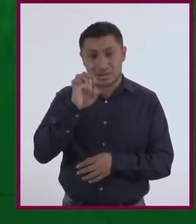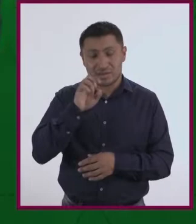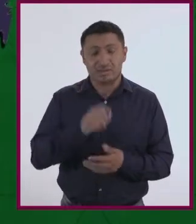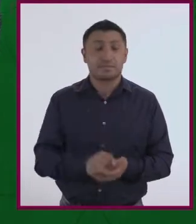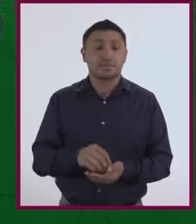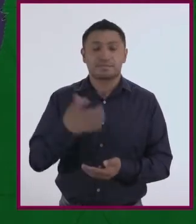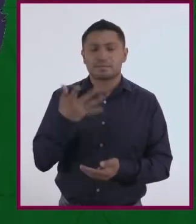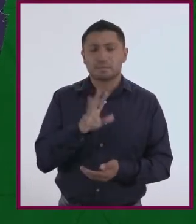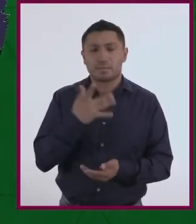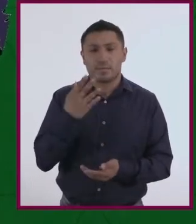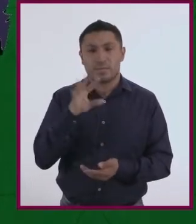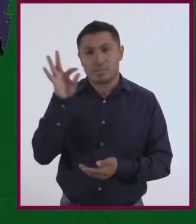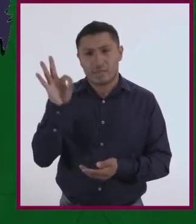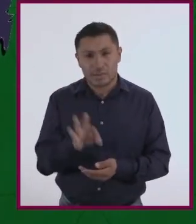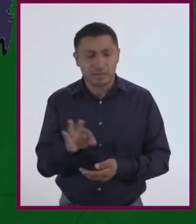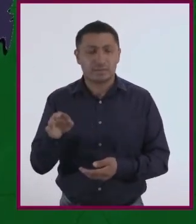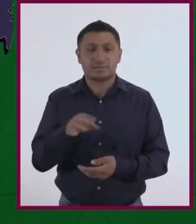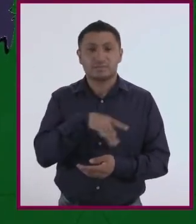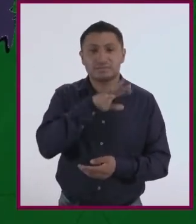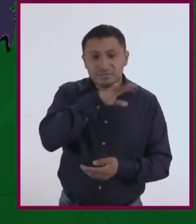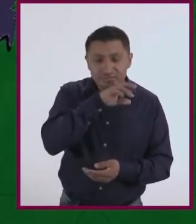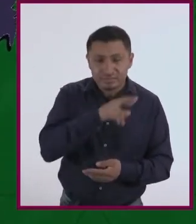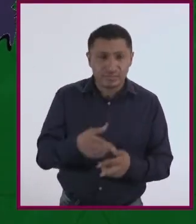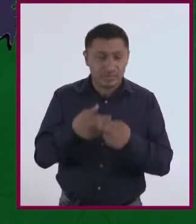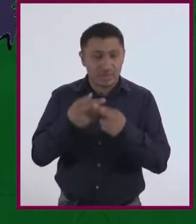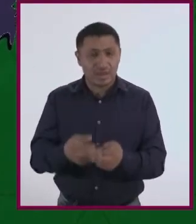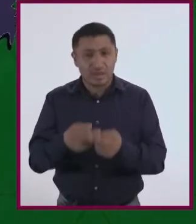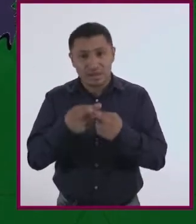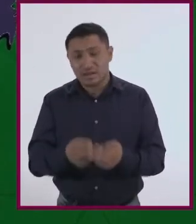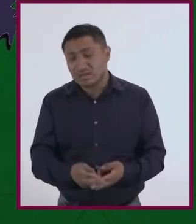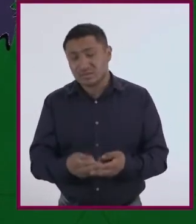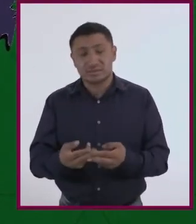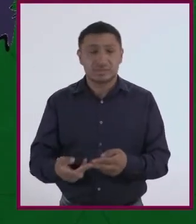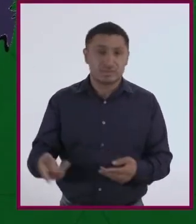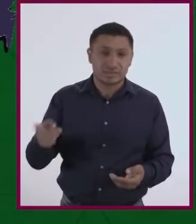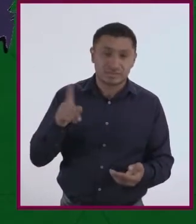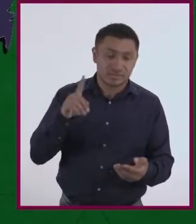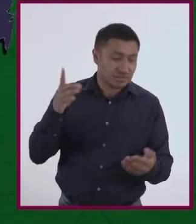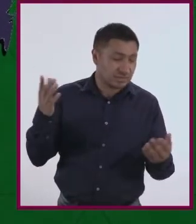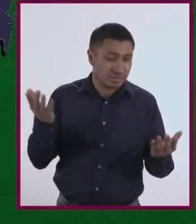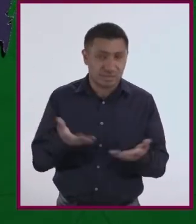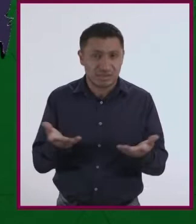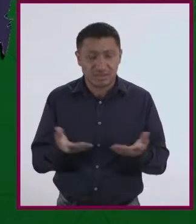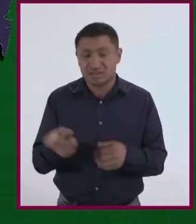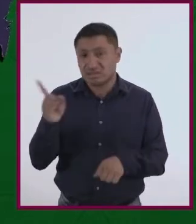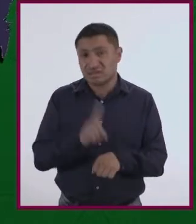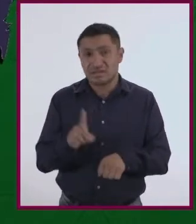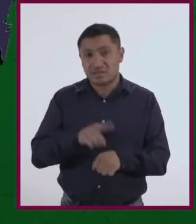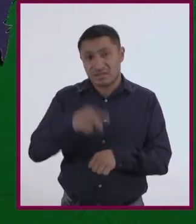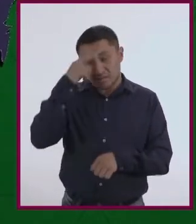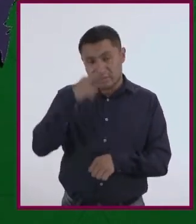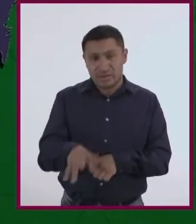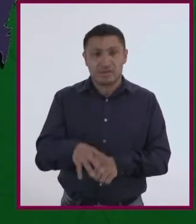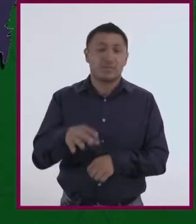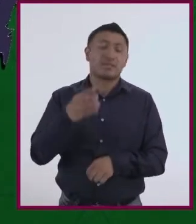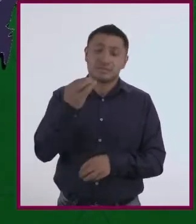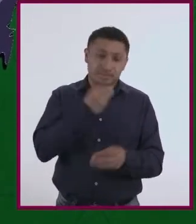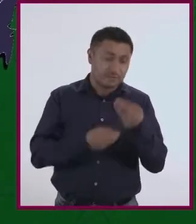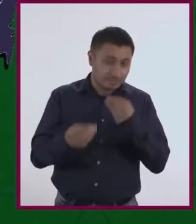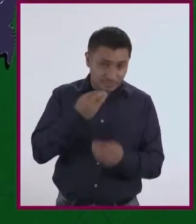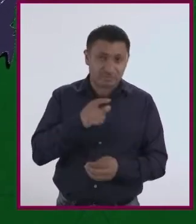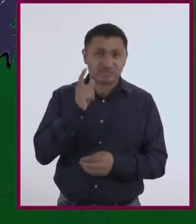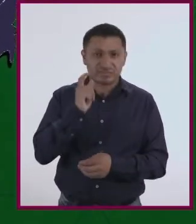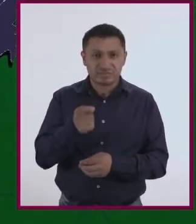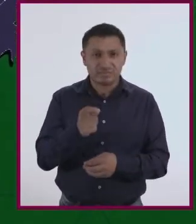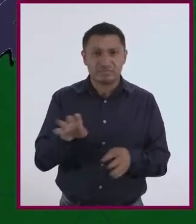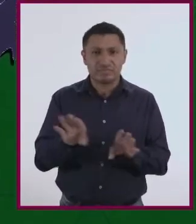Cerca del 50% de los residuos domiciliarios generados diarios en México son restos orgánicos, es